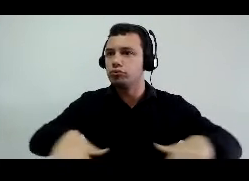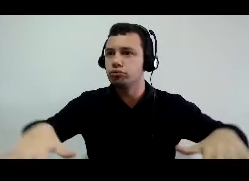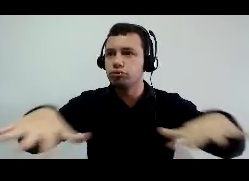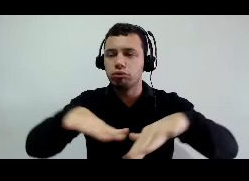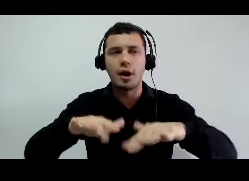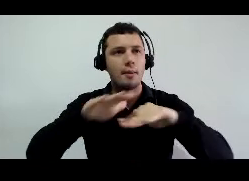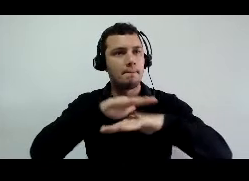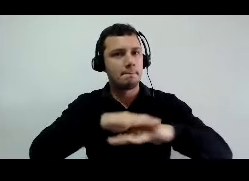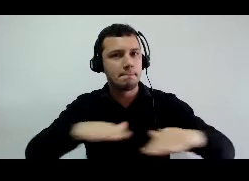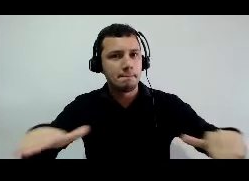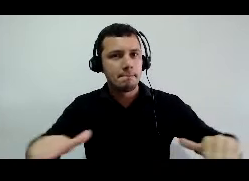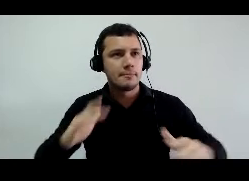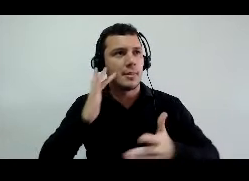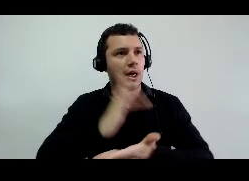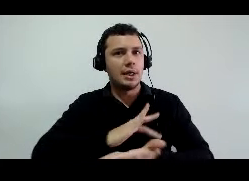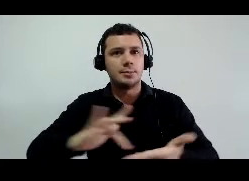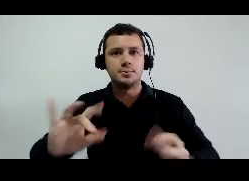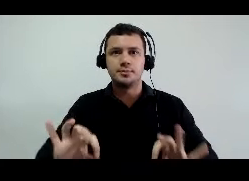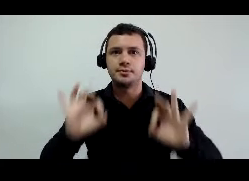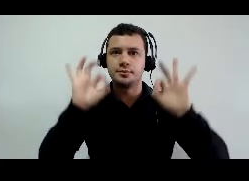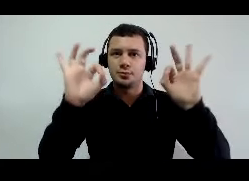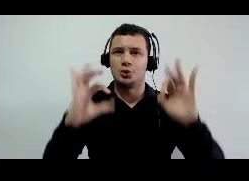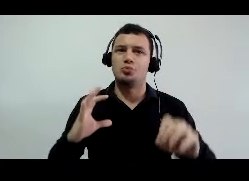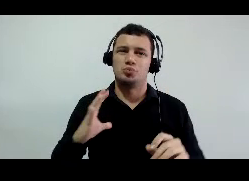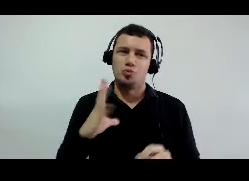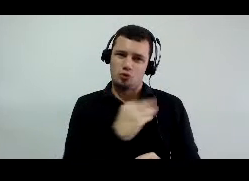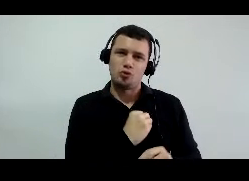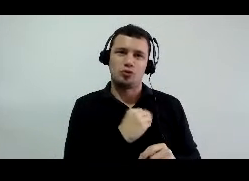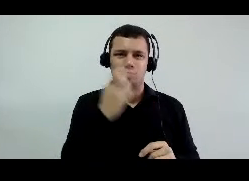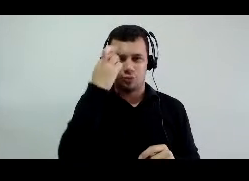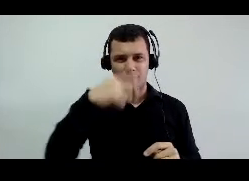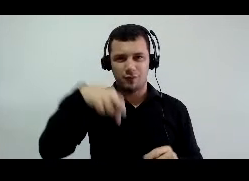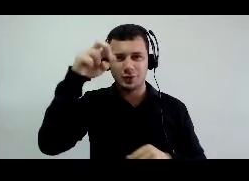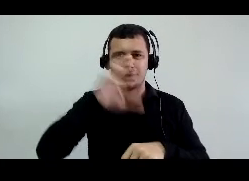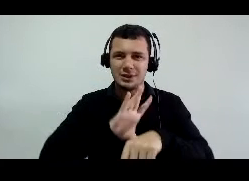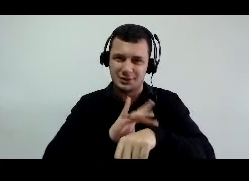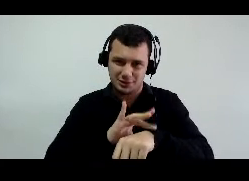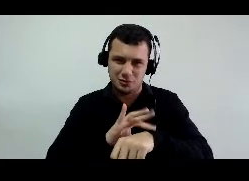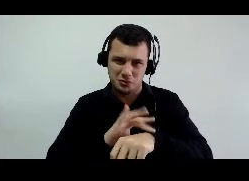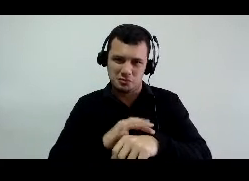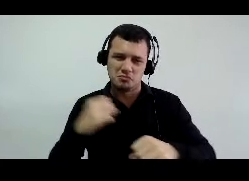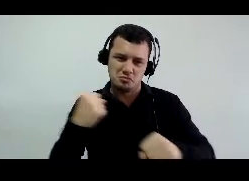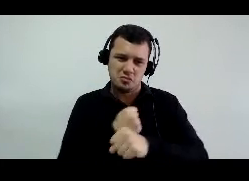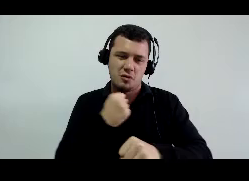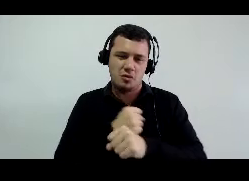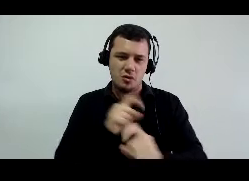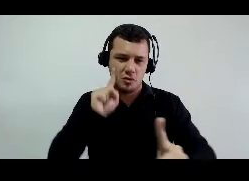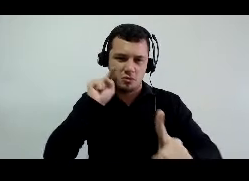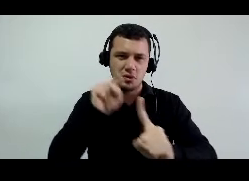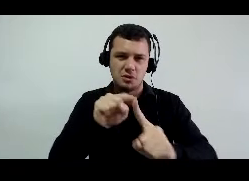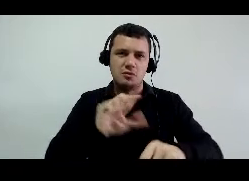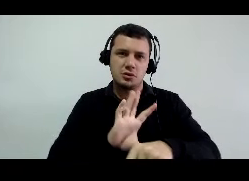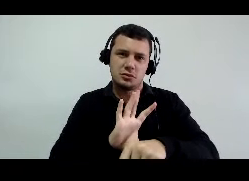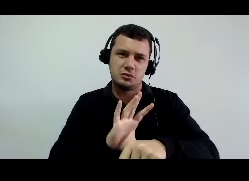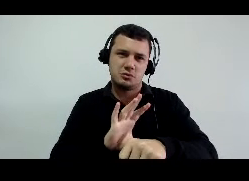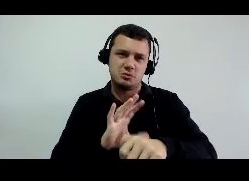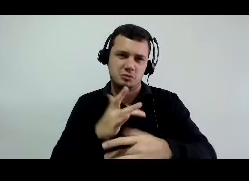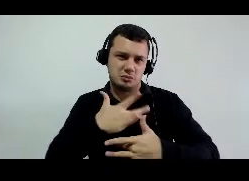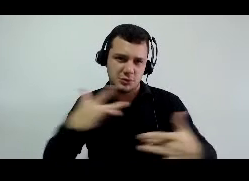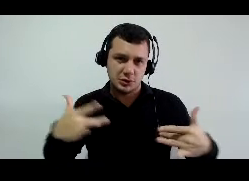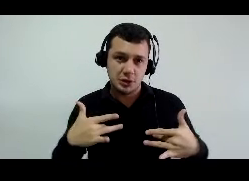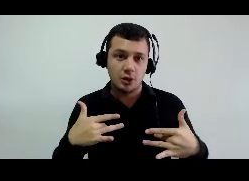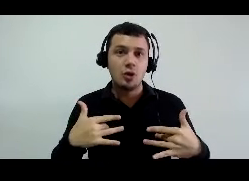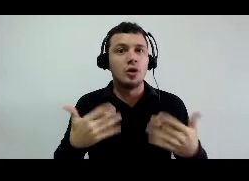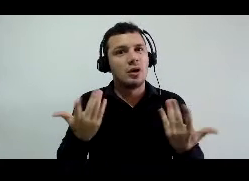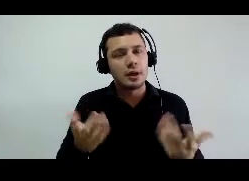los profesionales de la salud y los que trabajamos en la salud siempre lo tenemos claro, y es el primo non nocere, primero no